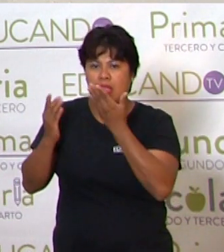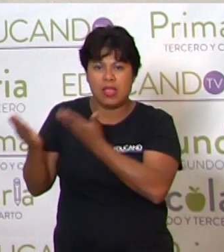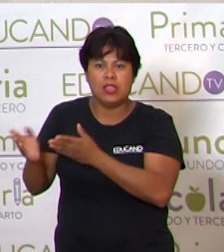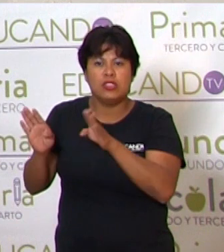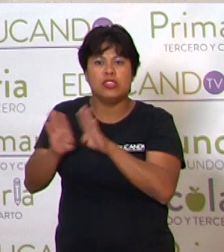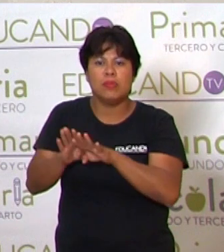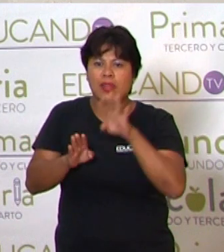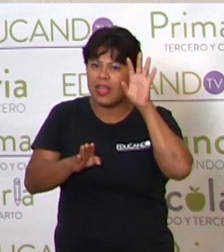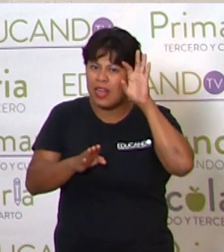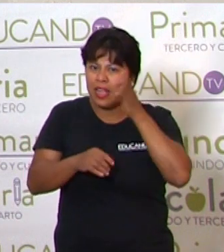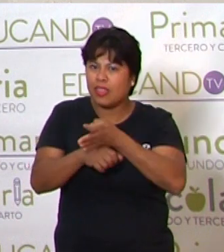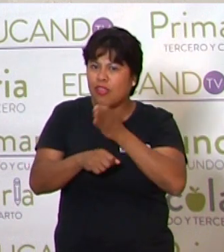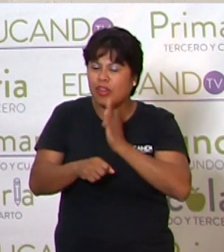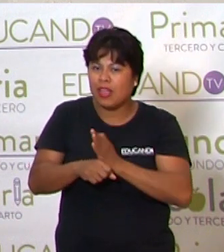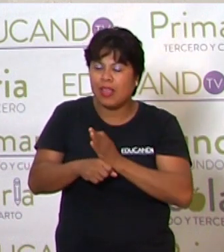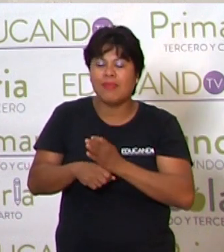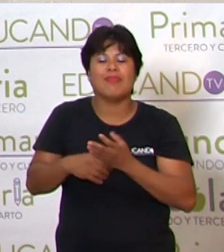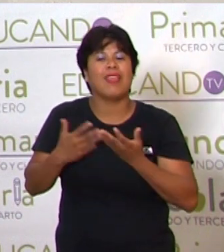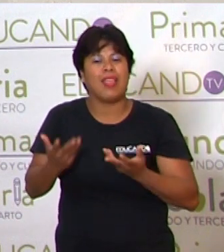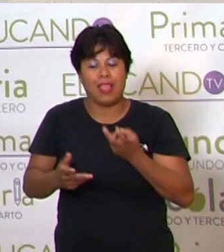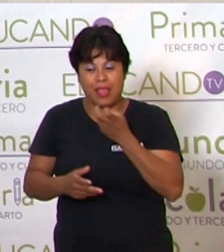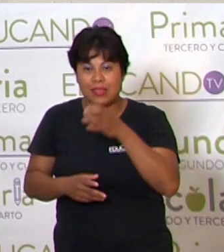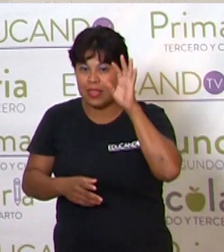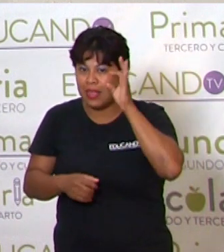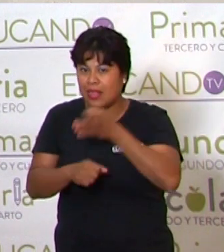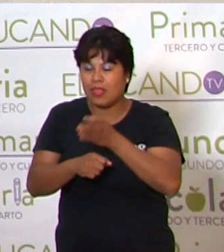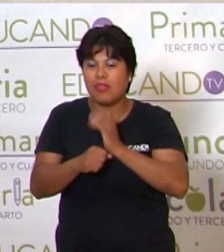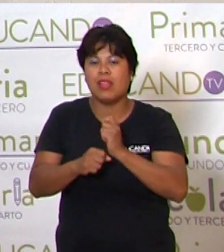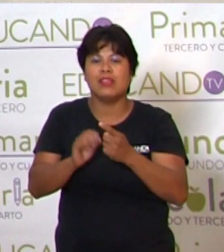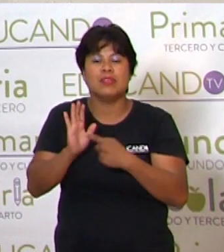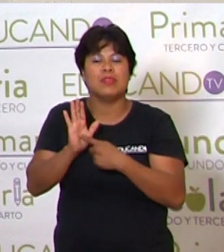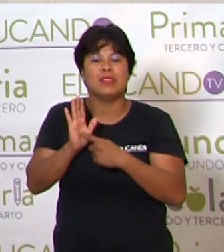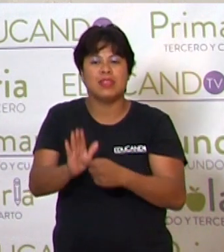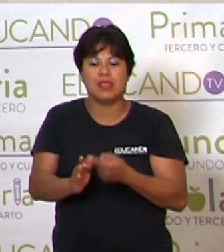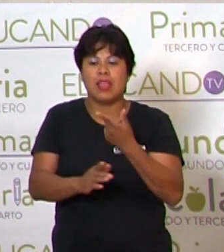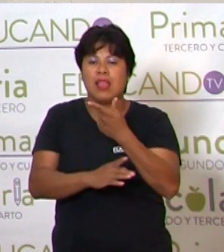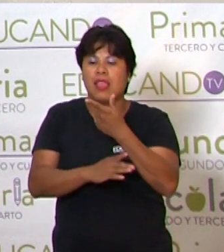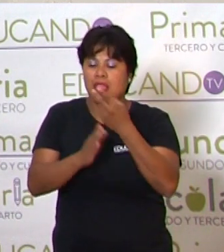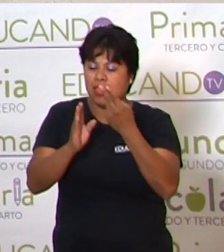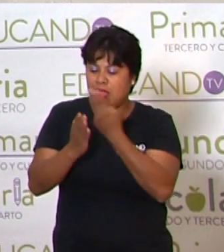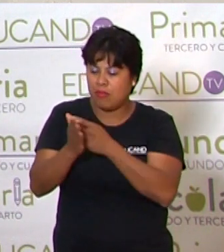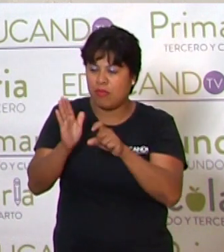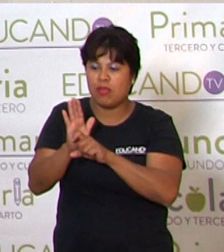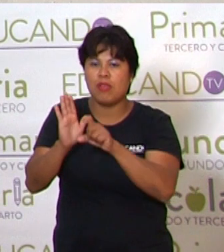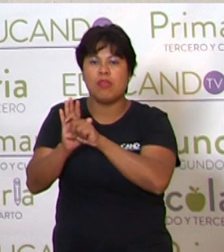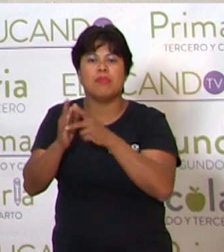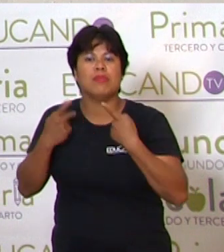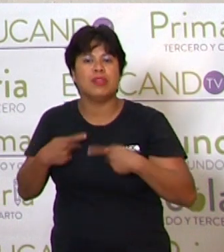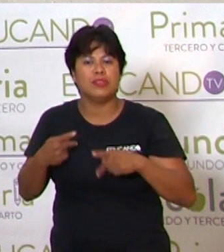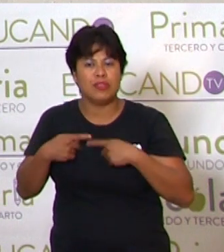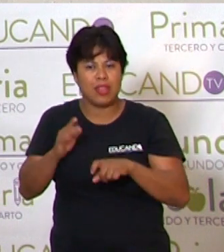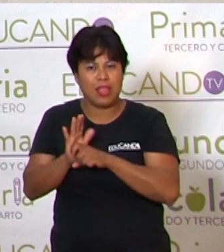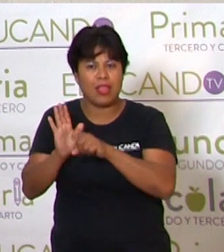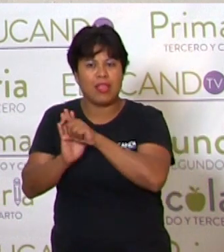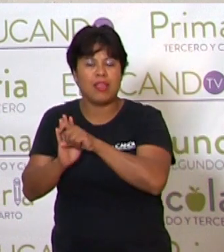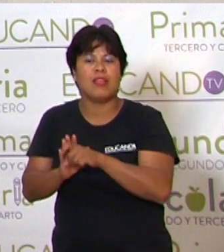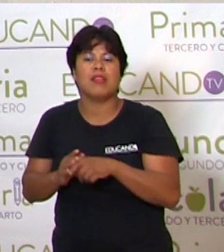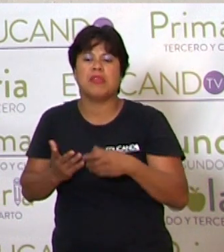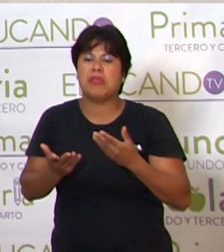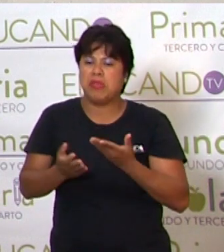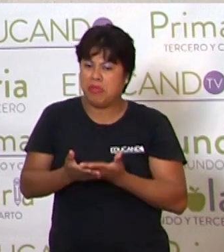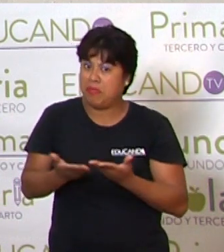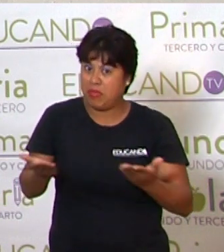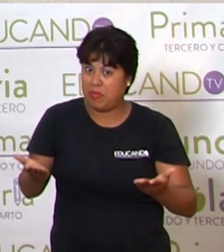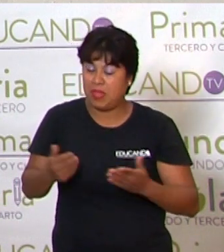la caricatura? Pues la caricatura es la representación gráfica de un personaje, de